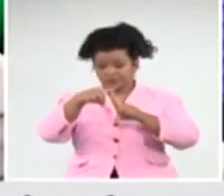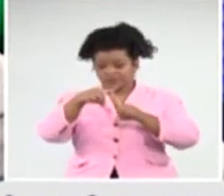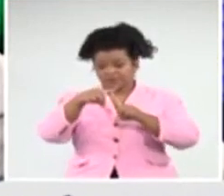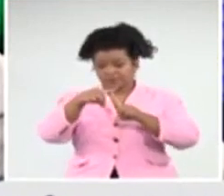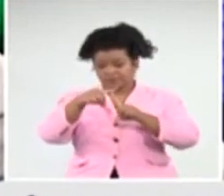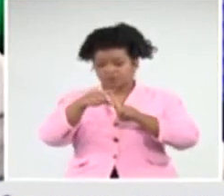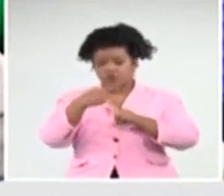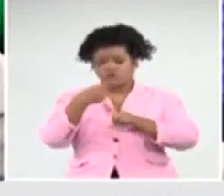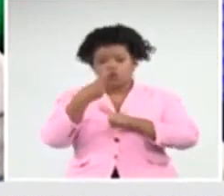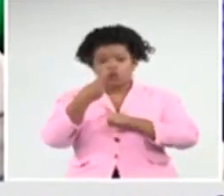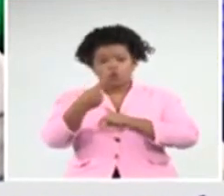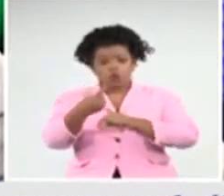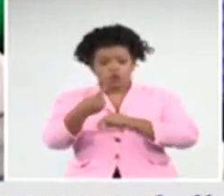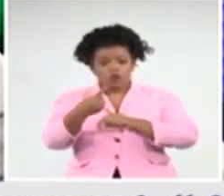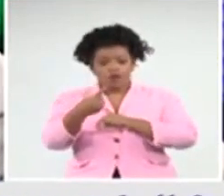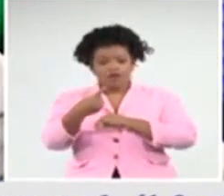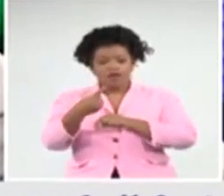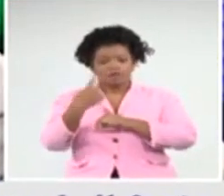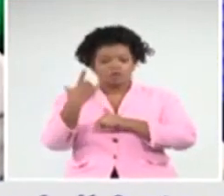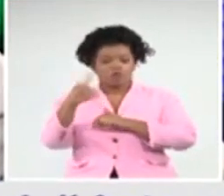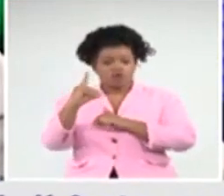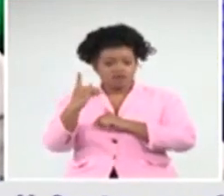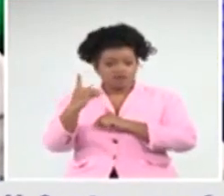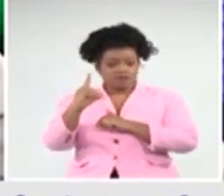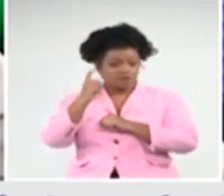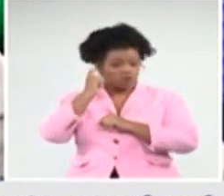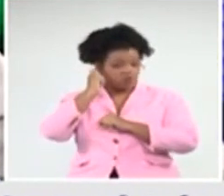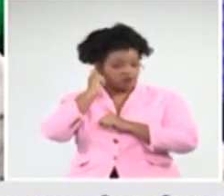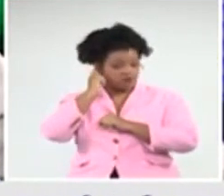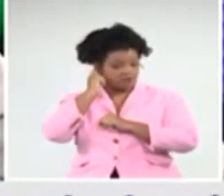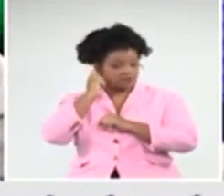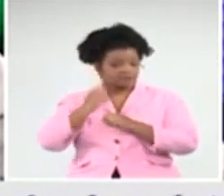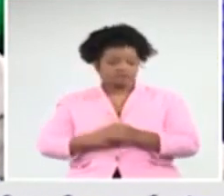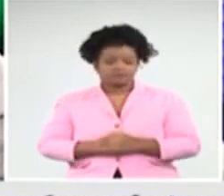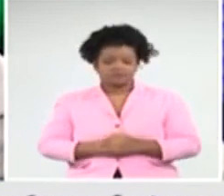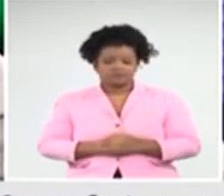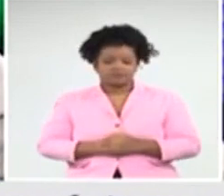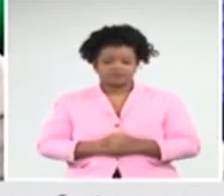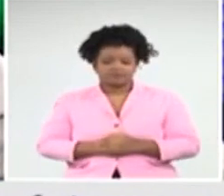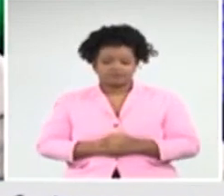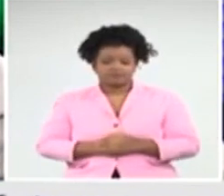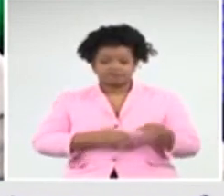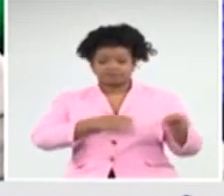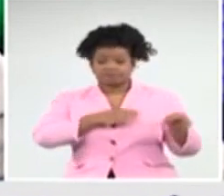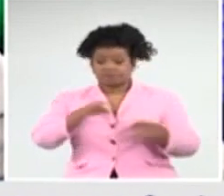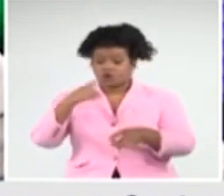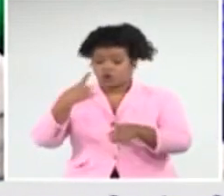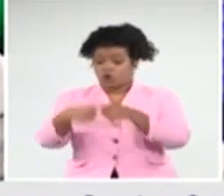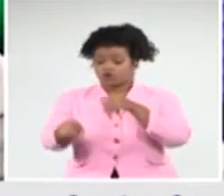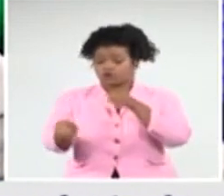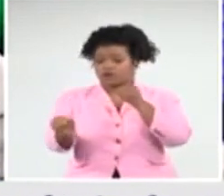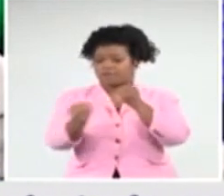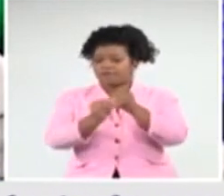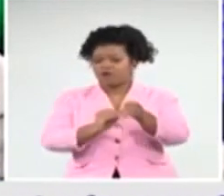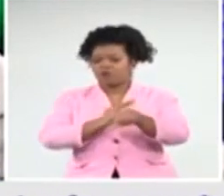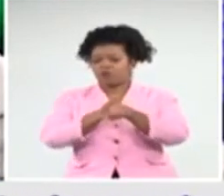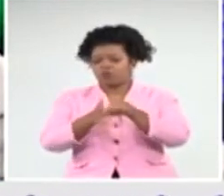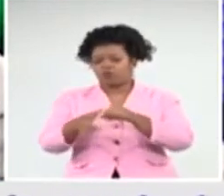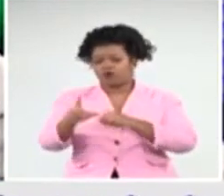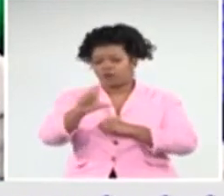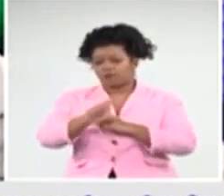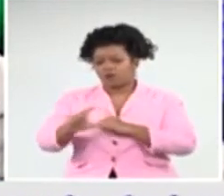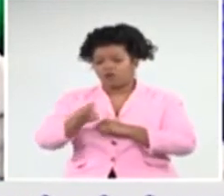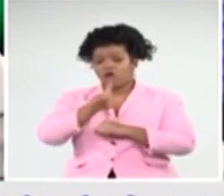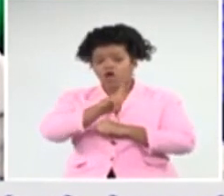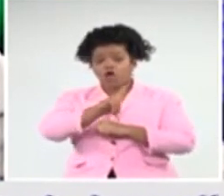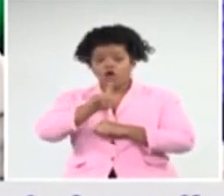1 boliviana, como consecuencia de la transmisión autóctona en la provincia de Camagüey, 11 indios en el día